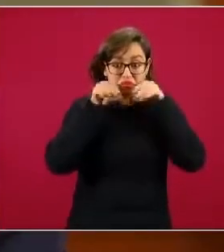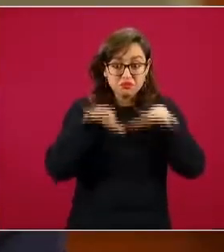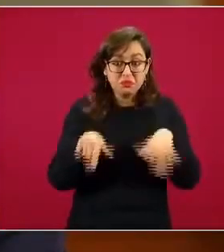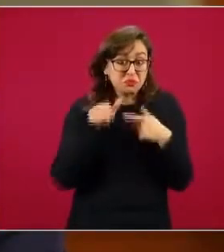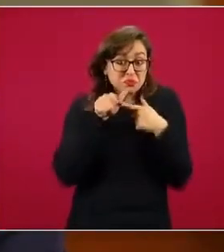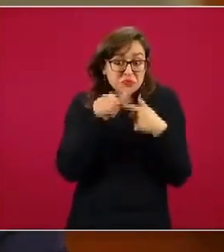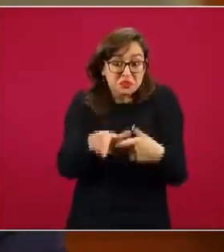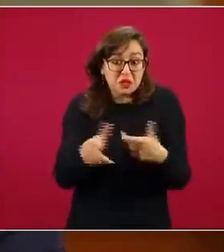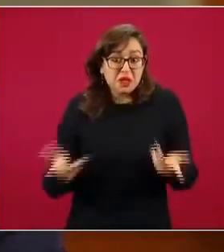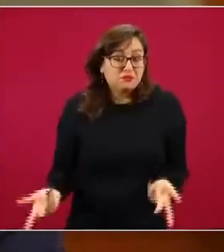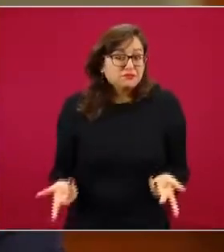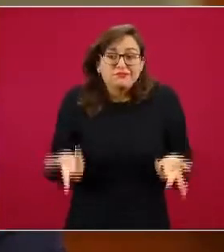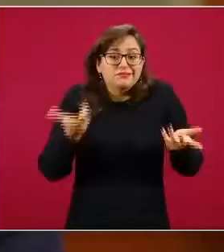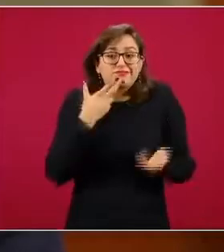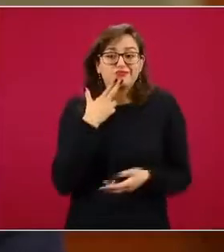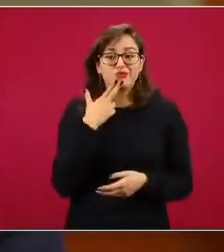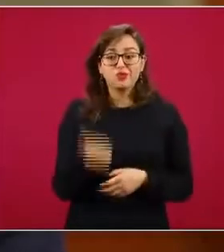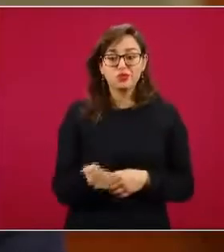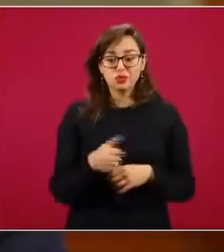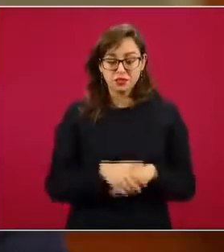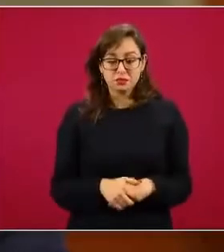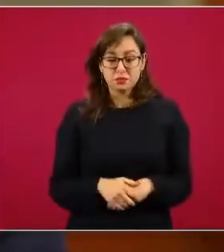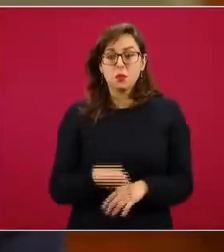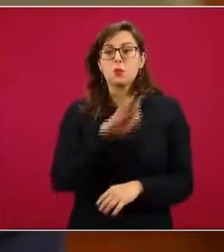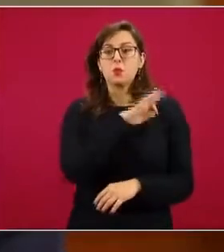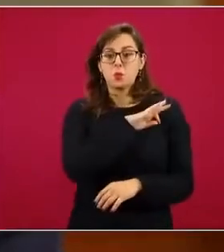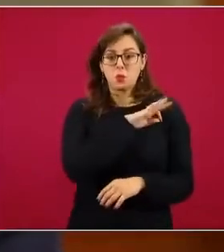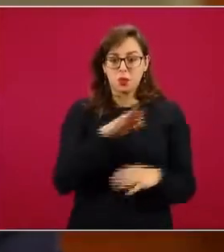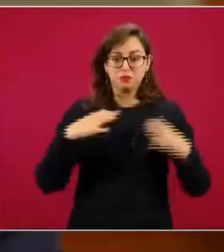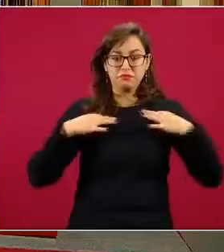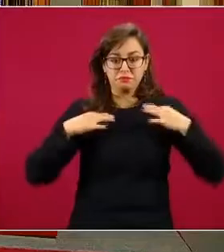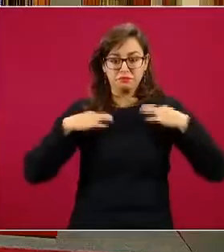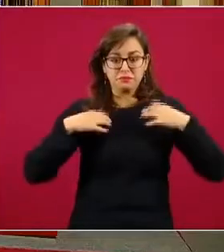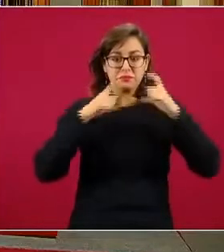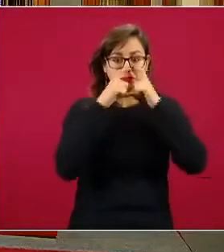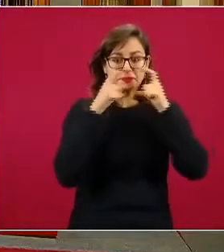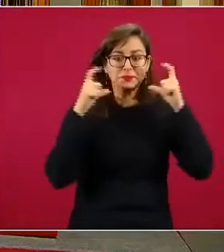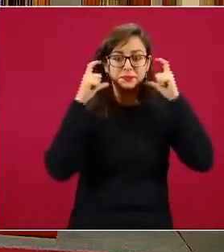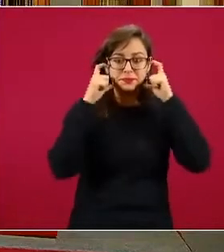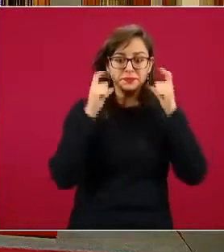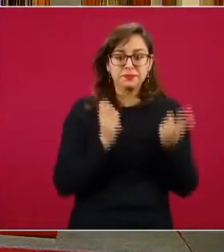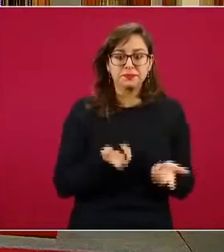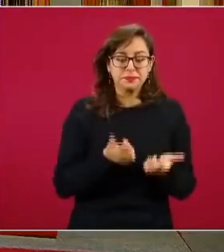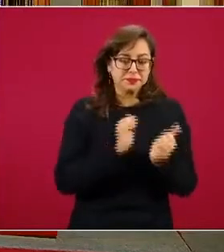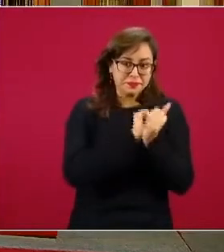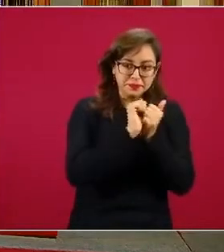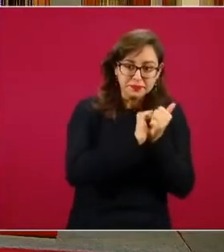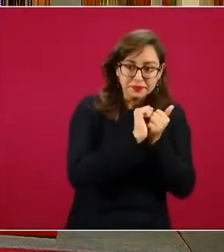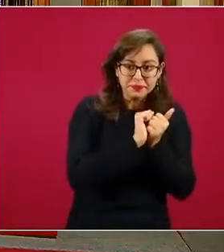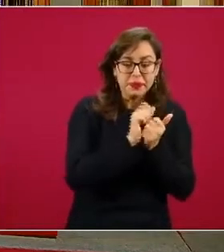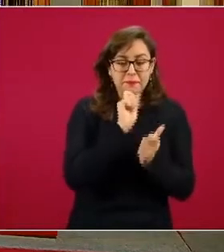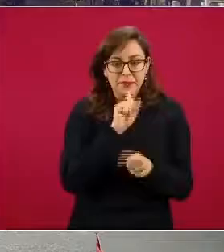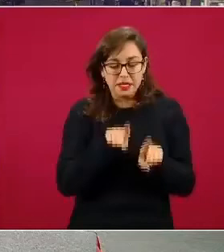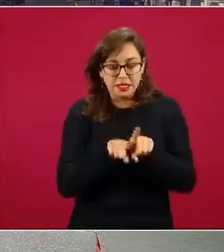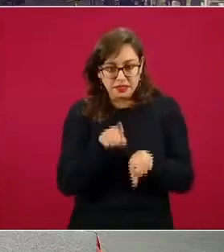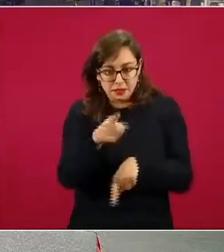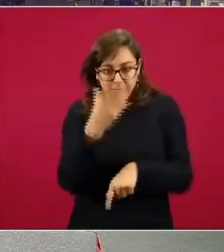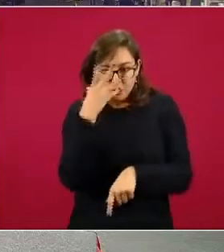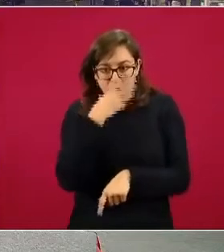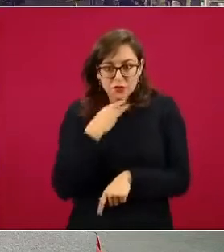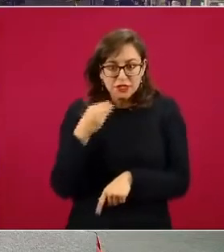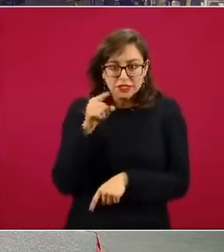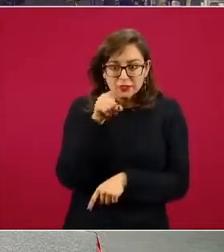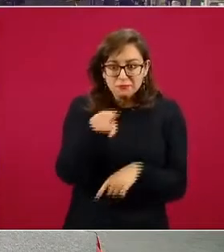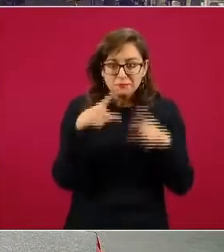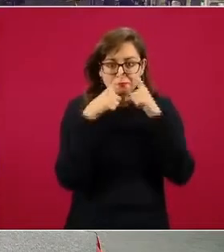una mascarilla. Puede ser lavable, puede ser de tela, puede ser tan bonita como la que tiene nuestra colega aquí con